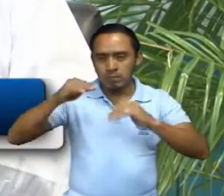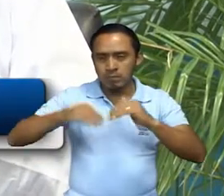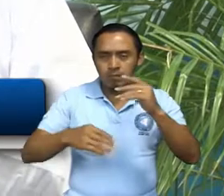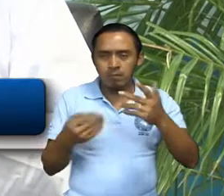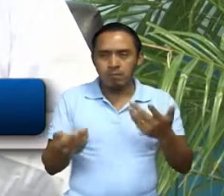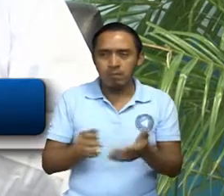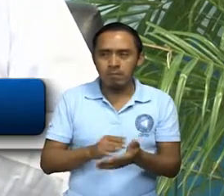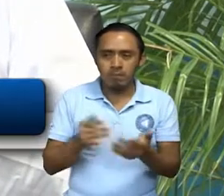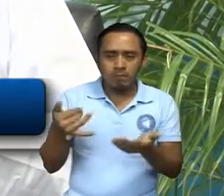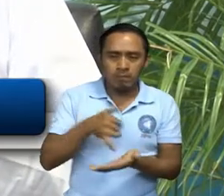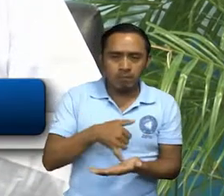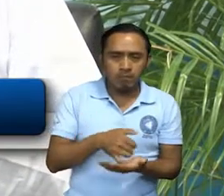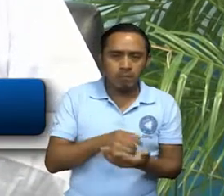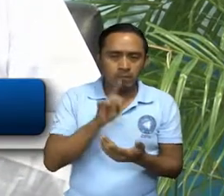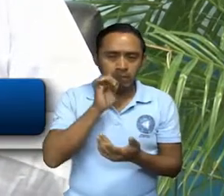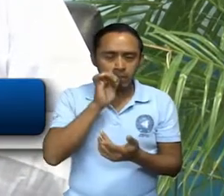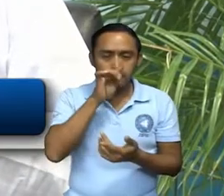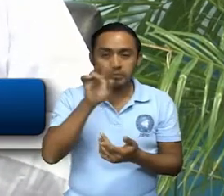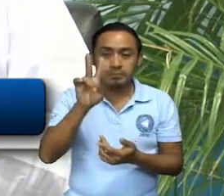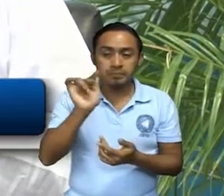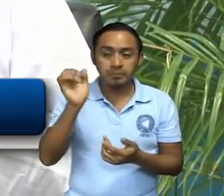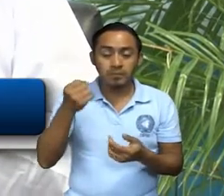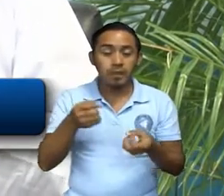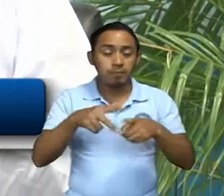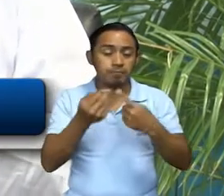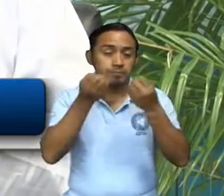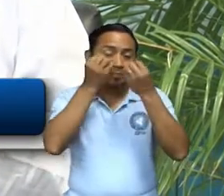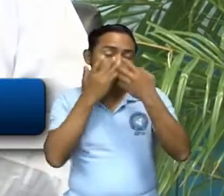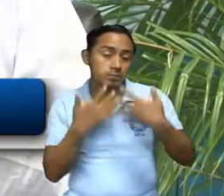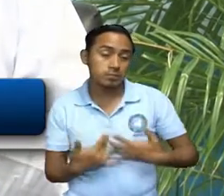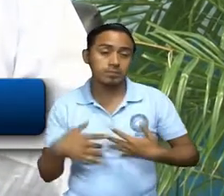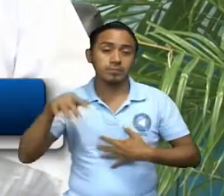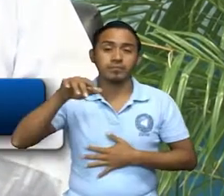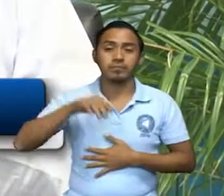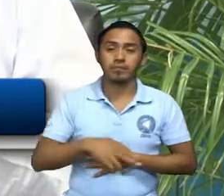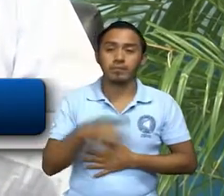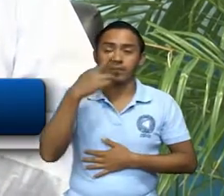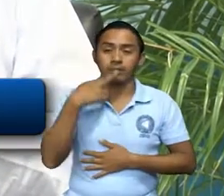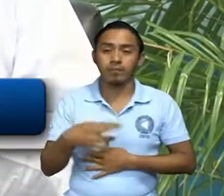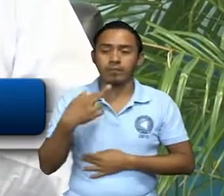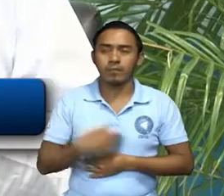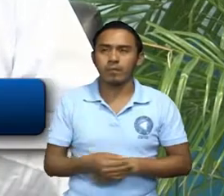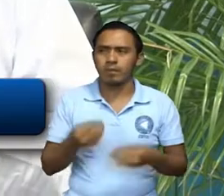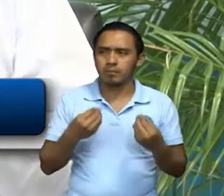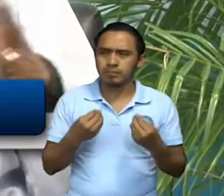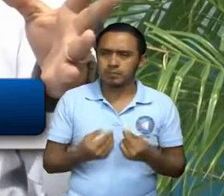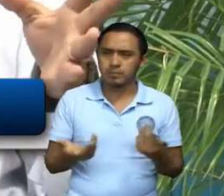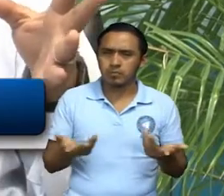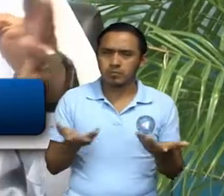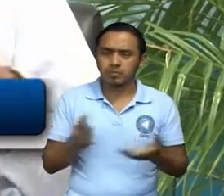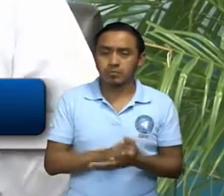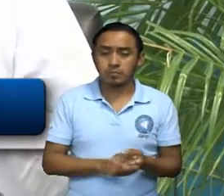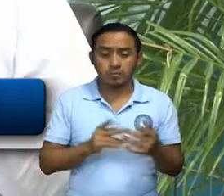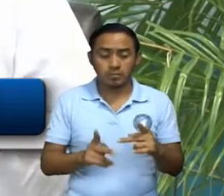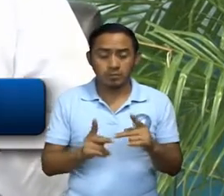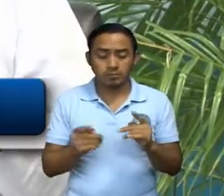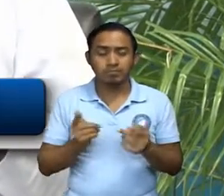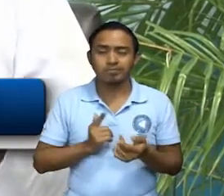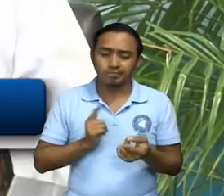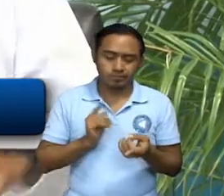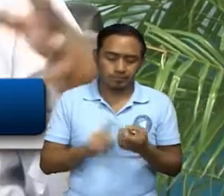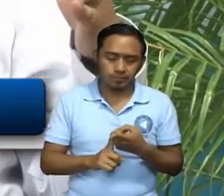una debilidad del vaso y te causa el sangrado. Es muy frecuente que nos lleguen los pacientes con cuadros de hipertensión, o sea, que